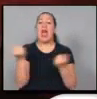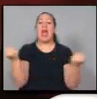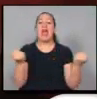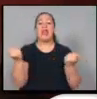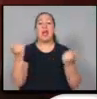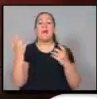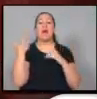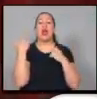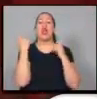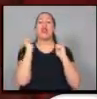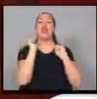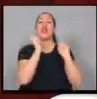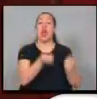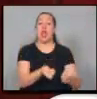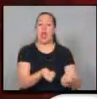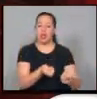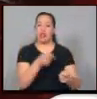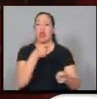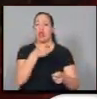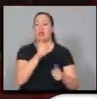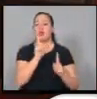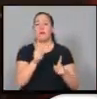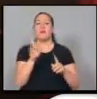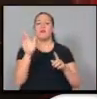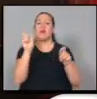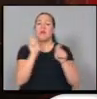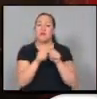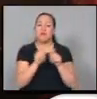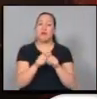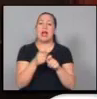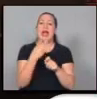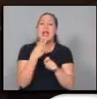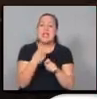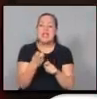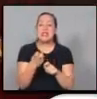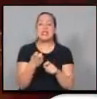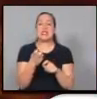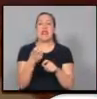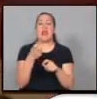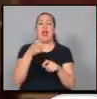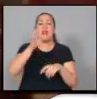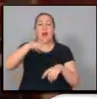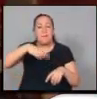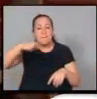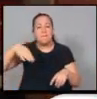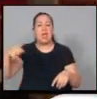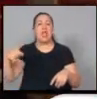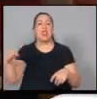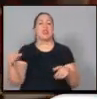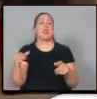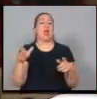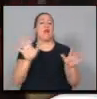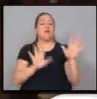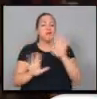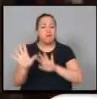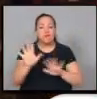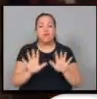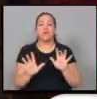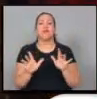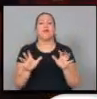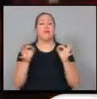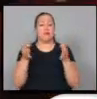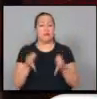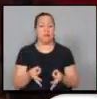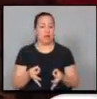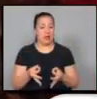al destacamento y ellos mismos hicieron la parte eléctrica, lo pintaron, lo repararon, lo dejaron acondicionado como para salir a apagar